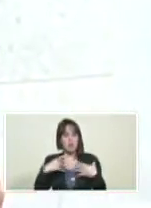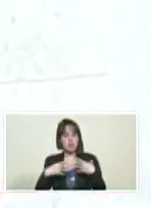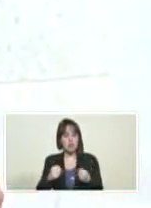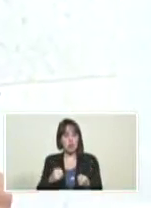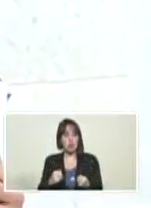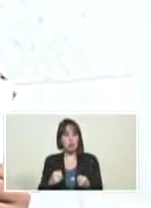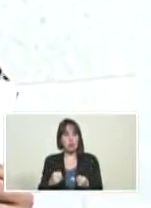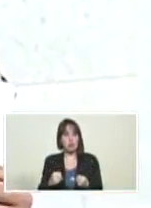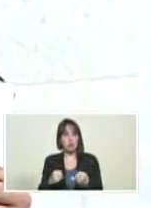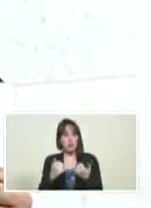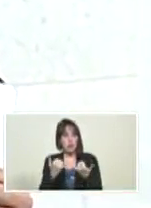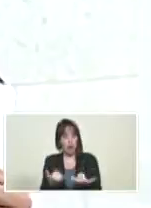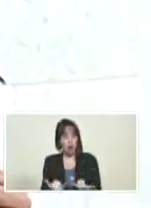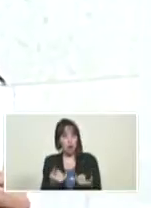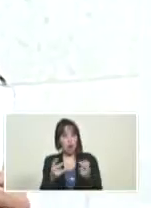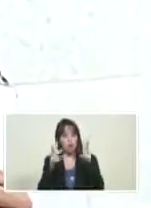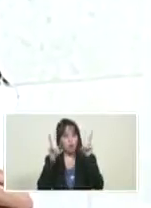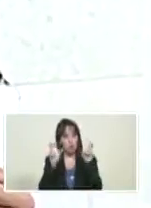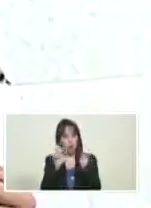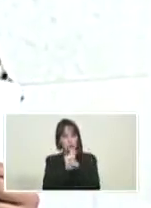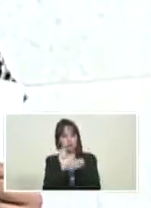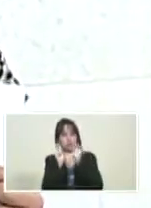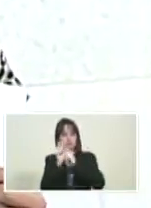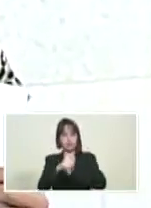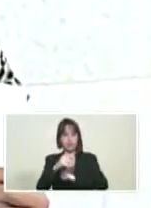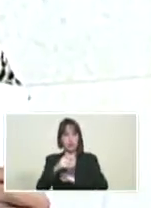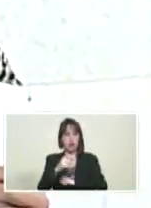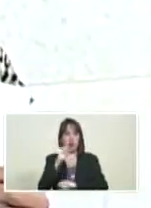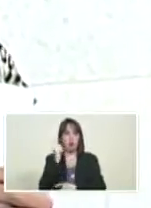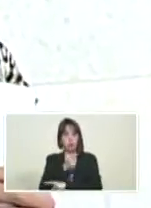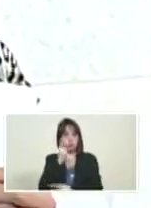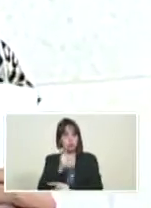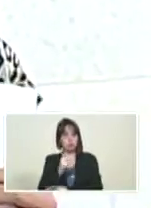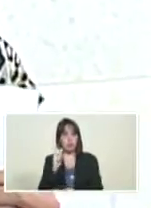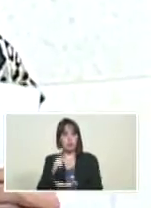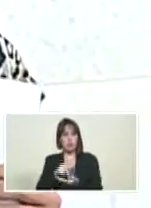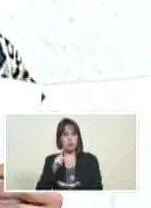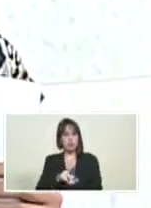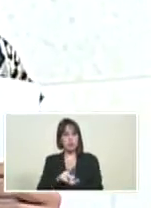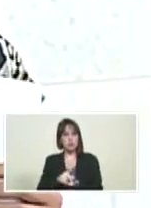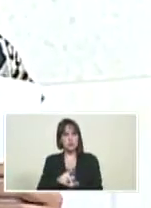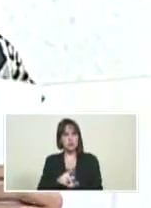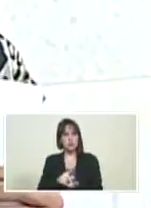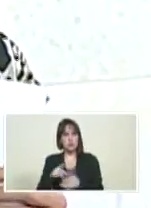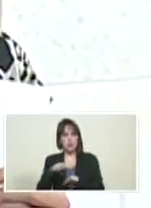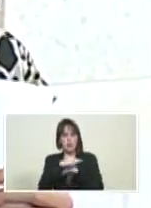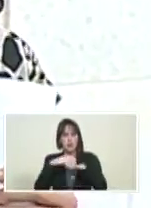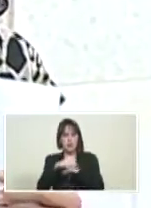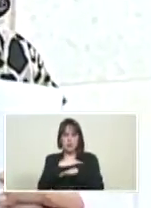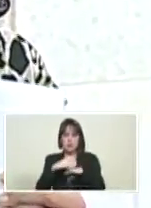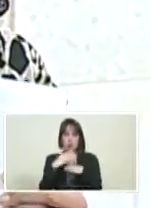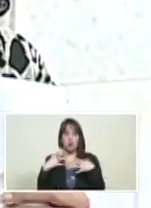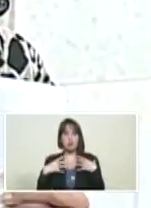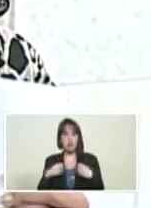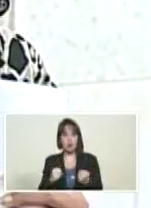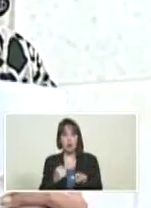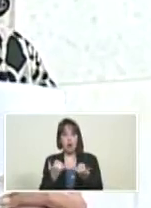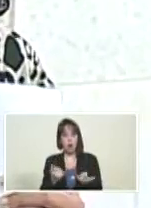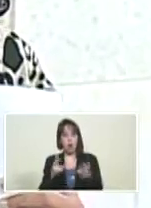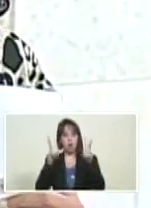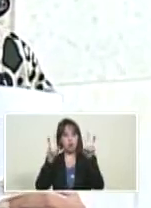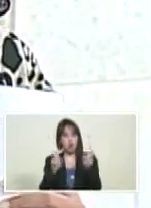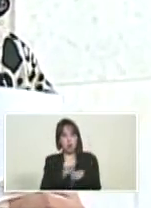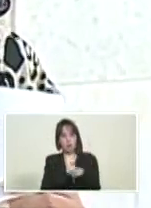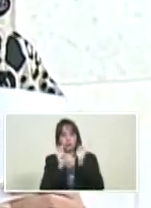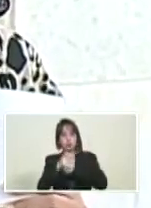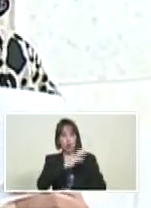estamos ahorita en renovación por orden de la Dirección de Participación del Ministerio de Salud. Estamos renovando todos los